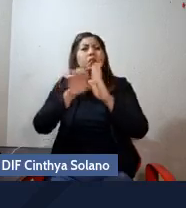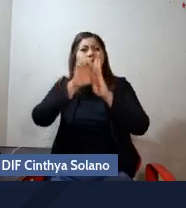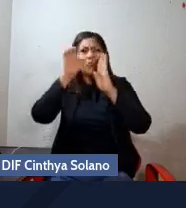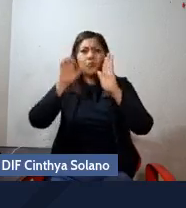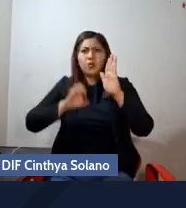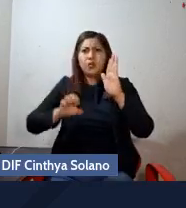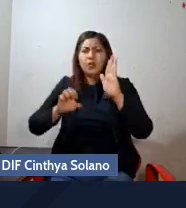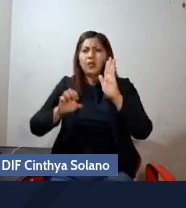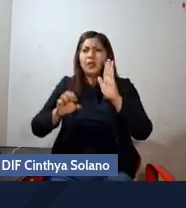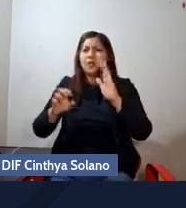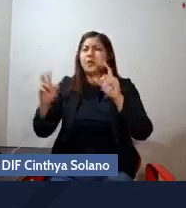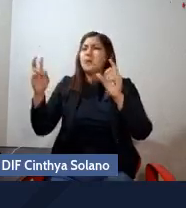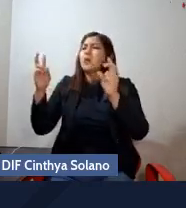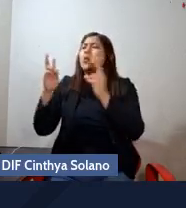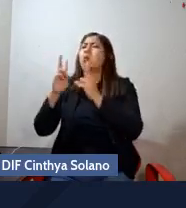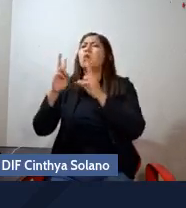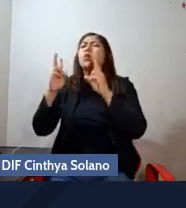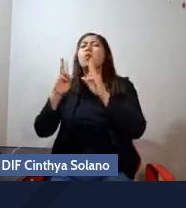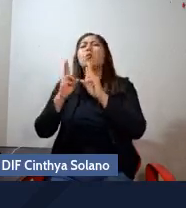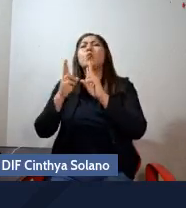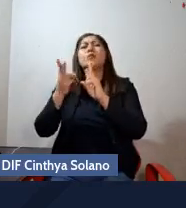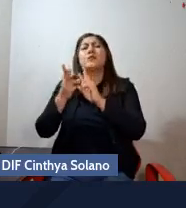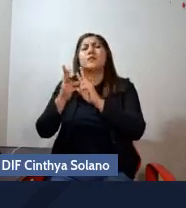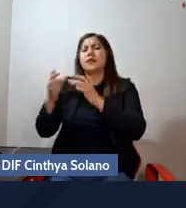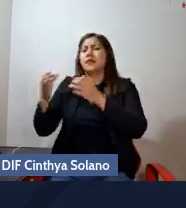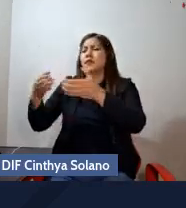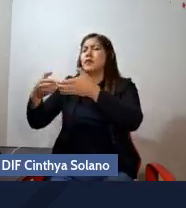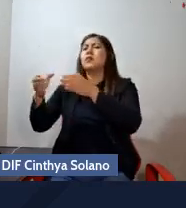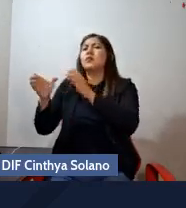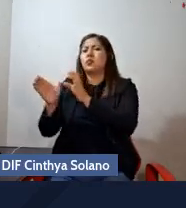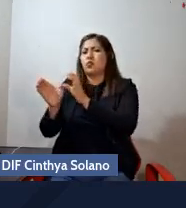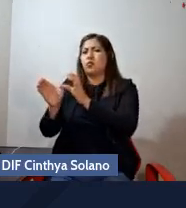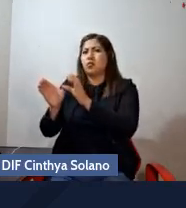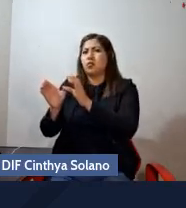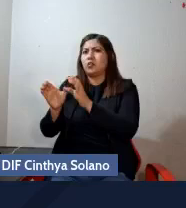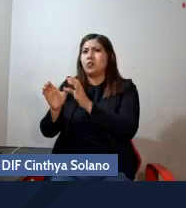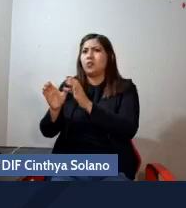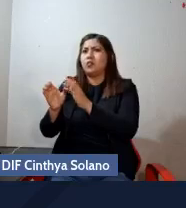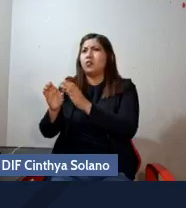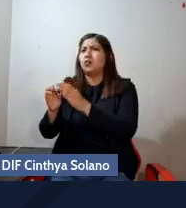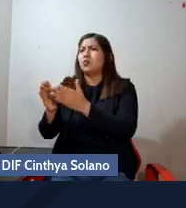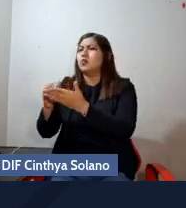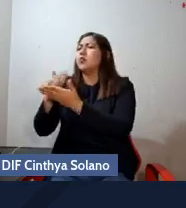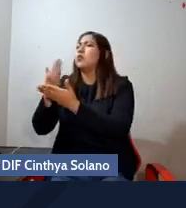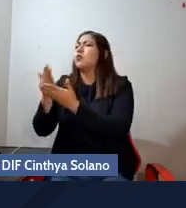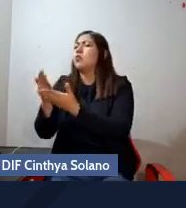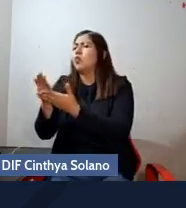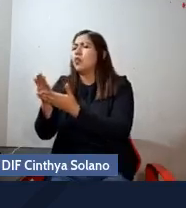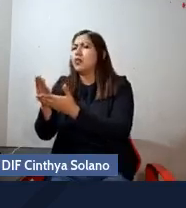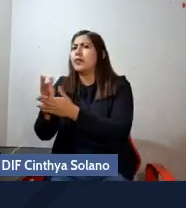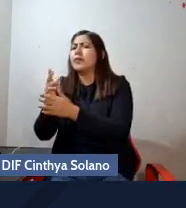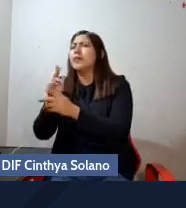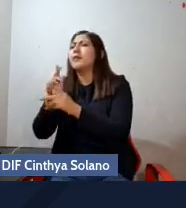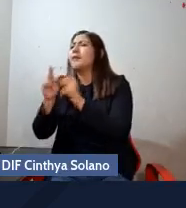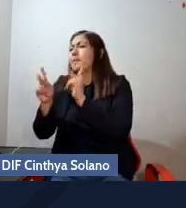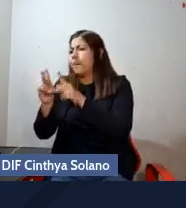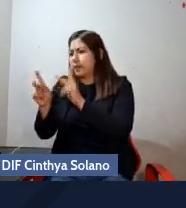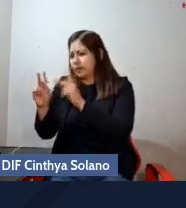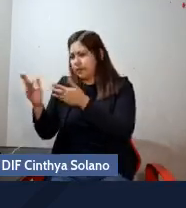y hacernos oír, dar propuestas para que podamos ser incluidos. Algunas